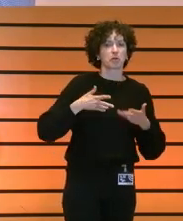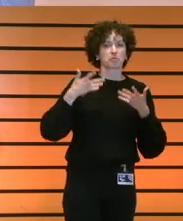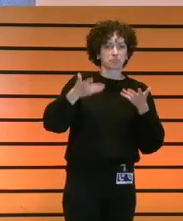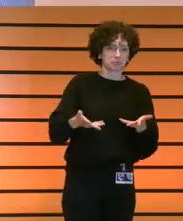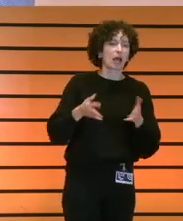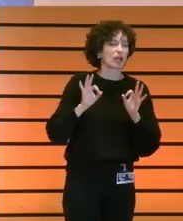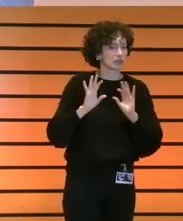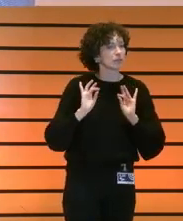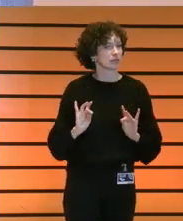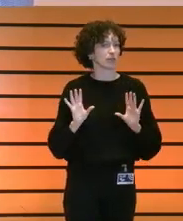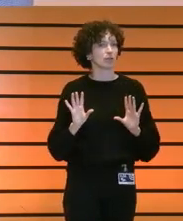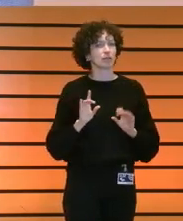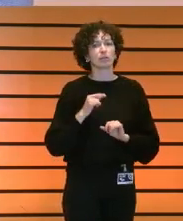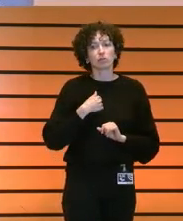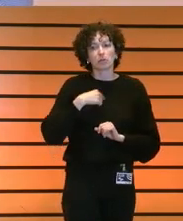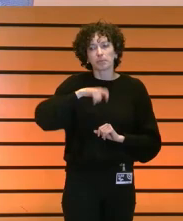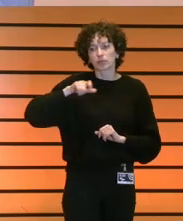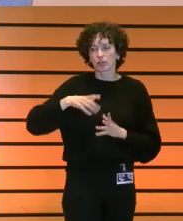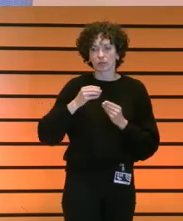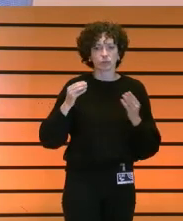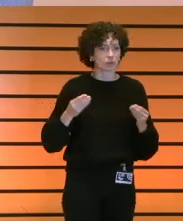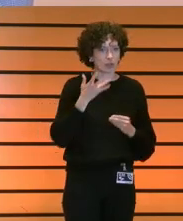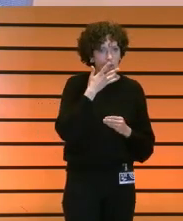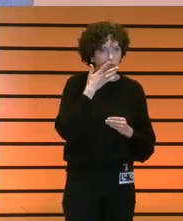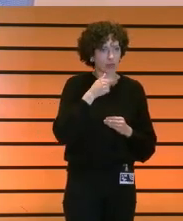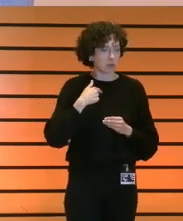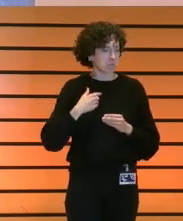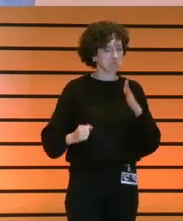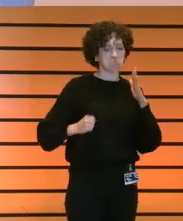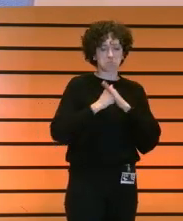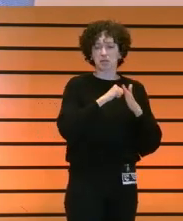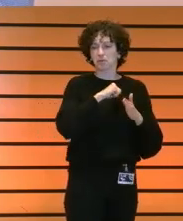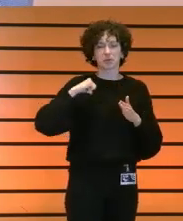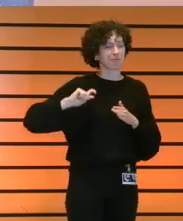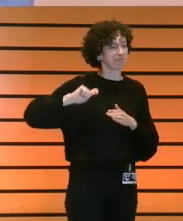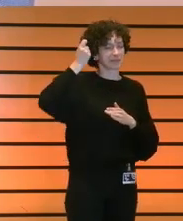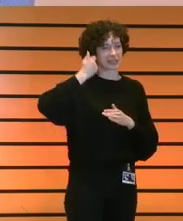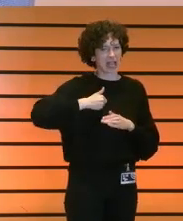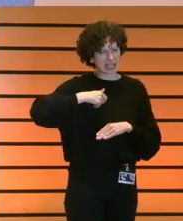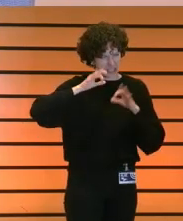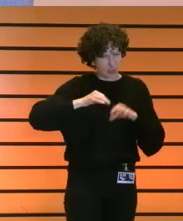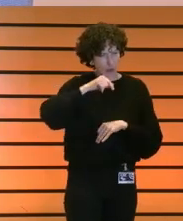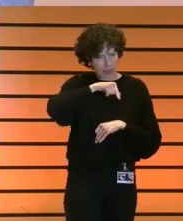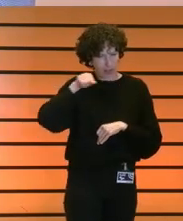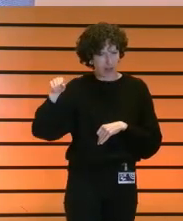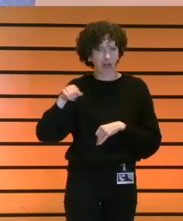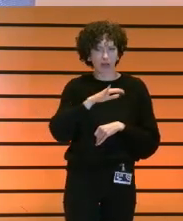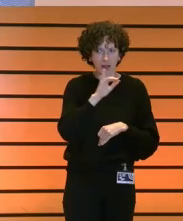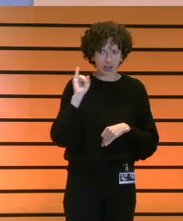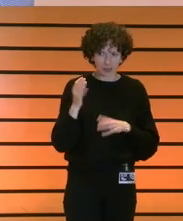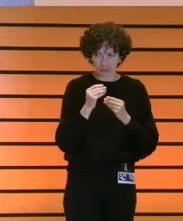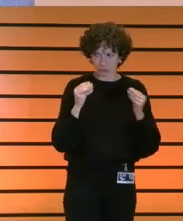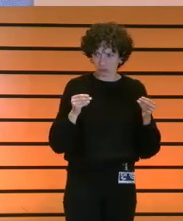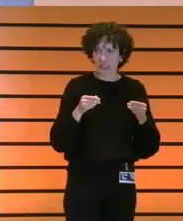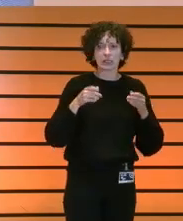Y que yo conozco a muchas personas que han llegado a sus cimas personales. Seguro que hay muchas aquí en esta sala, muchas de ellas sentadas